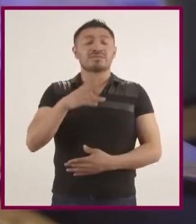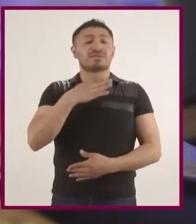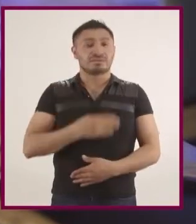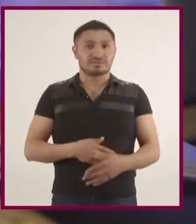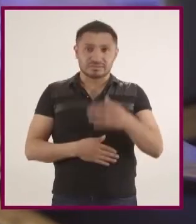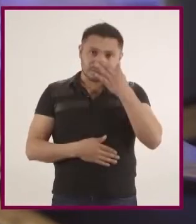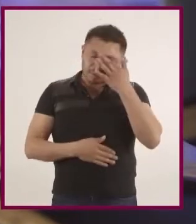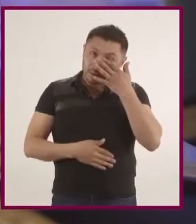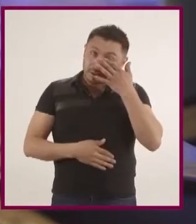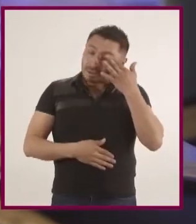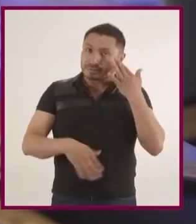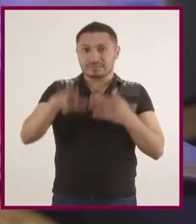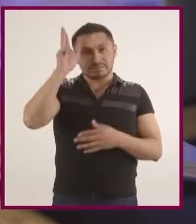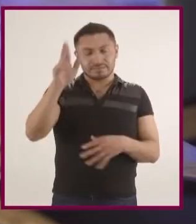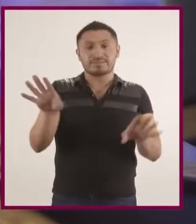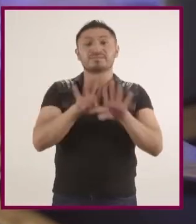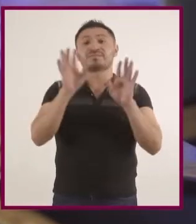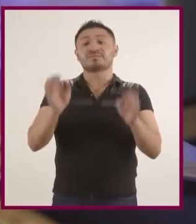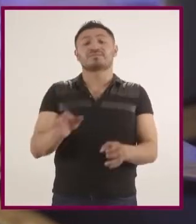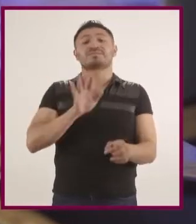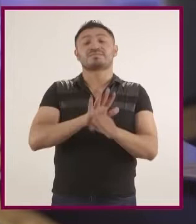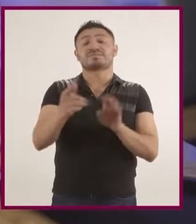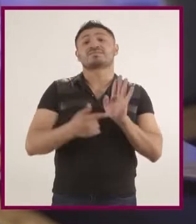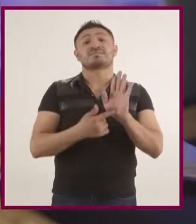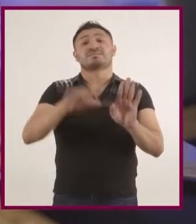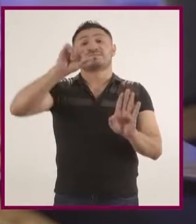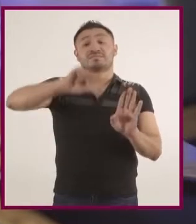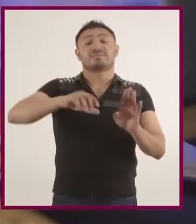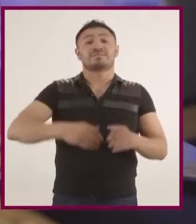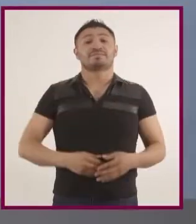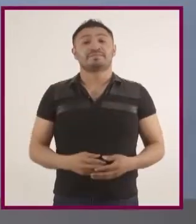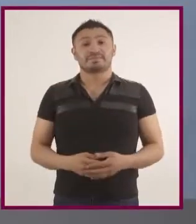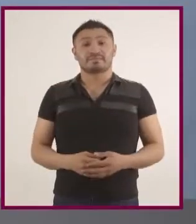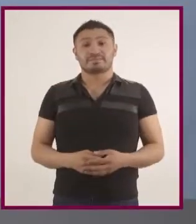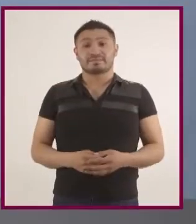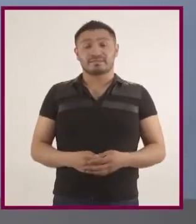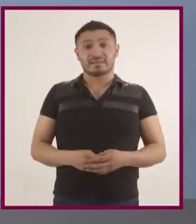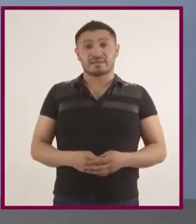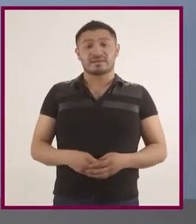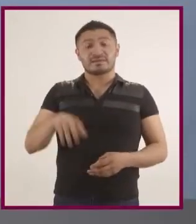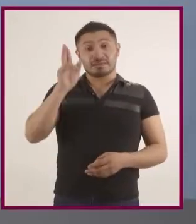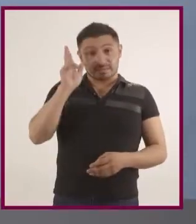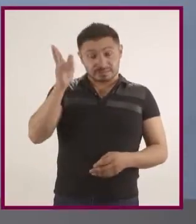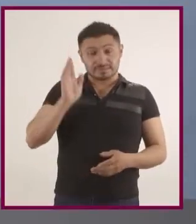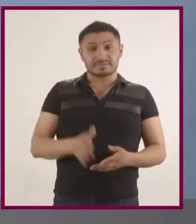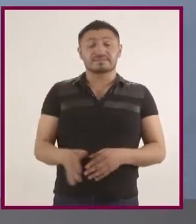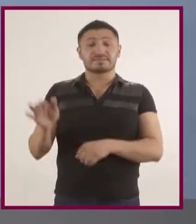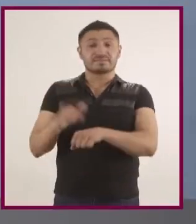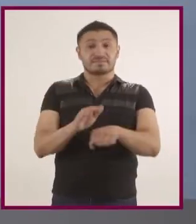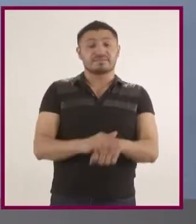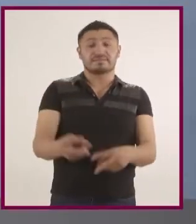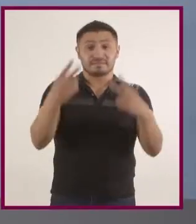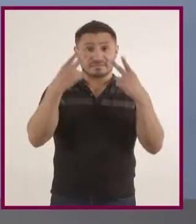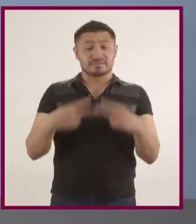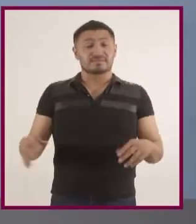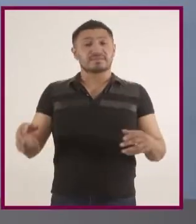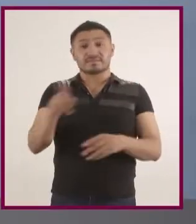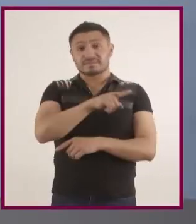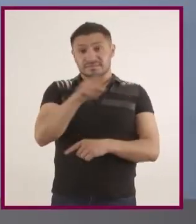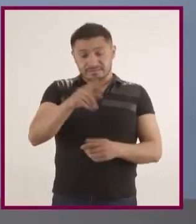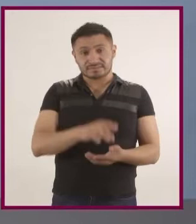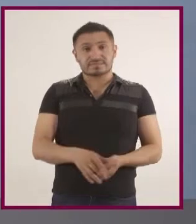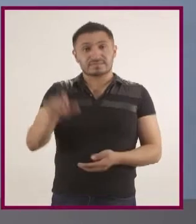justo Hola Gerardo qué tal te va Qué nos vas a presentar hoy en el programa Qué tal chadani Amigas y amigos que nos ven desde casa